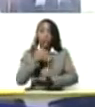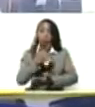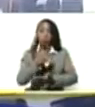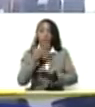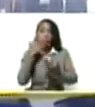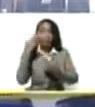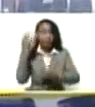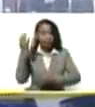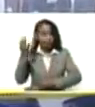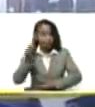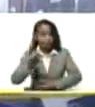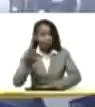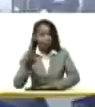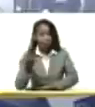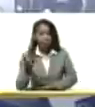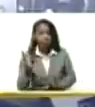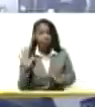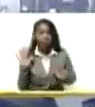ganar-ganar